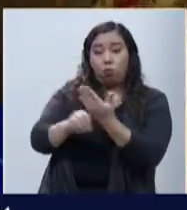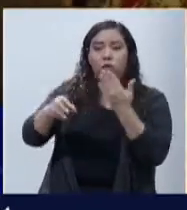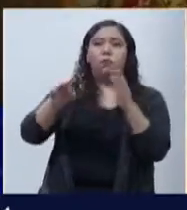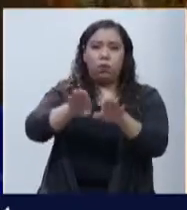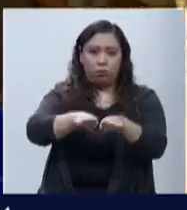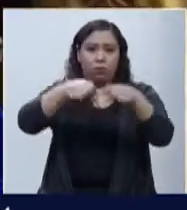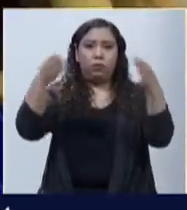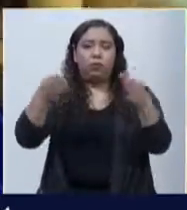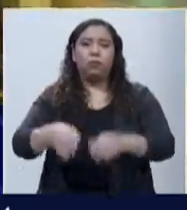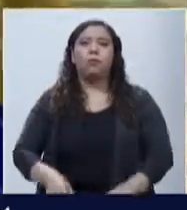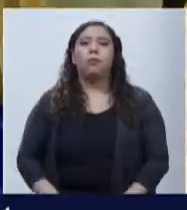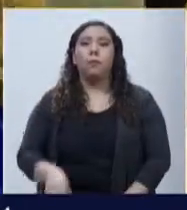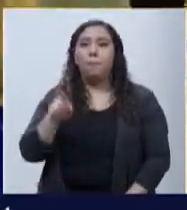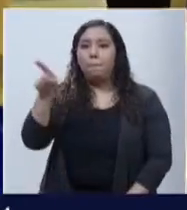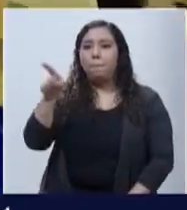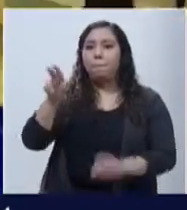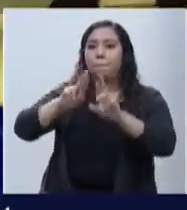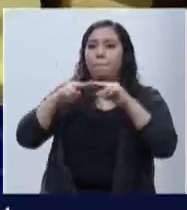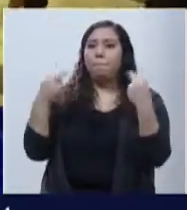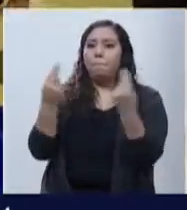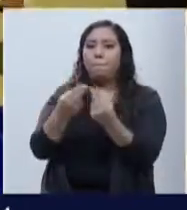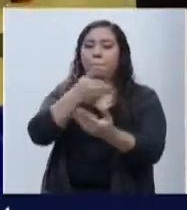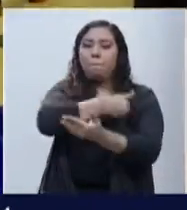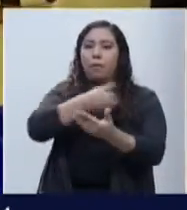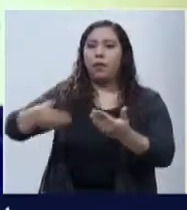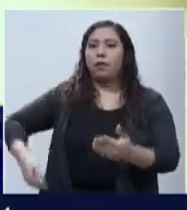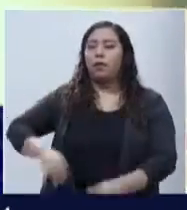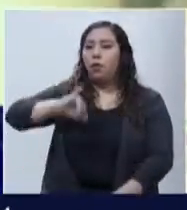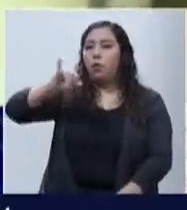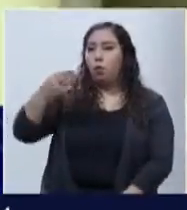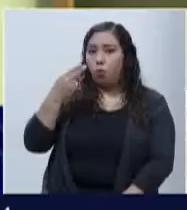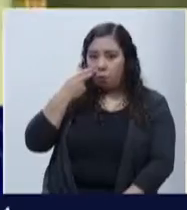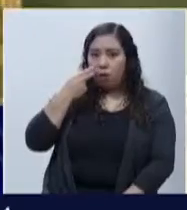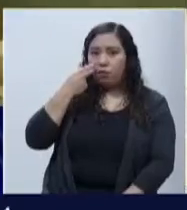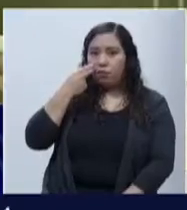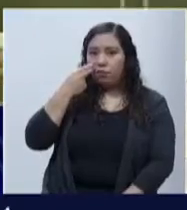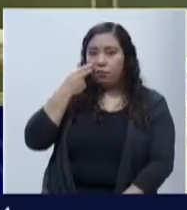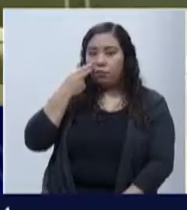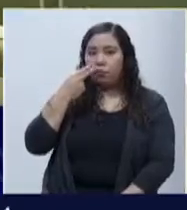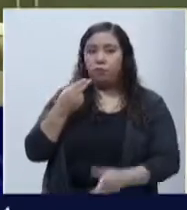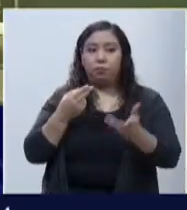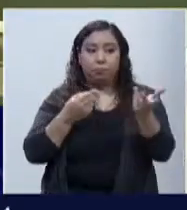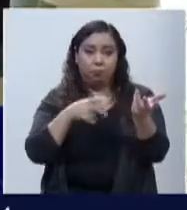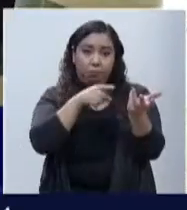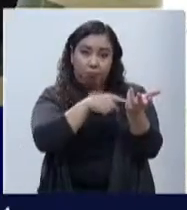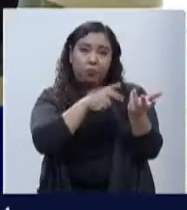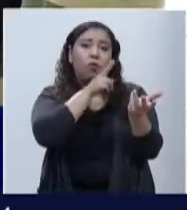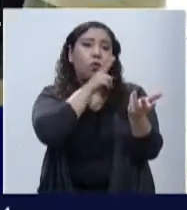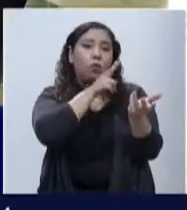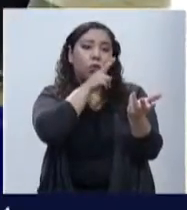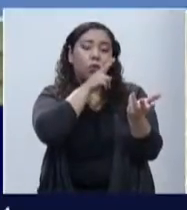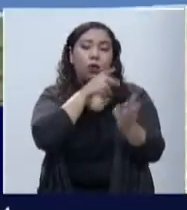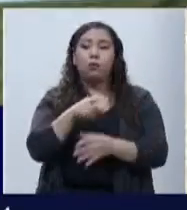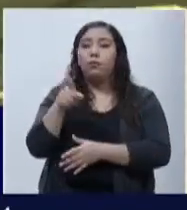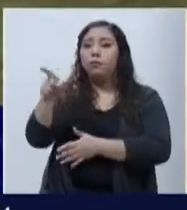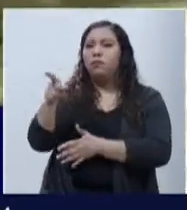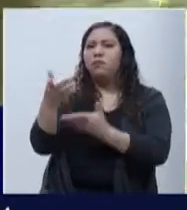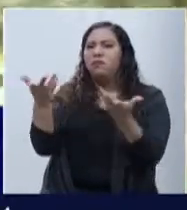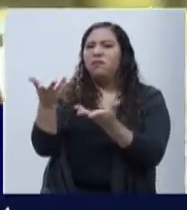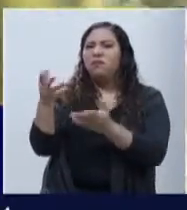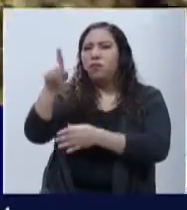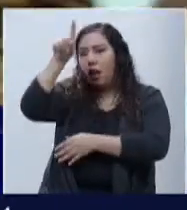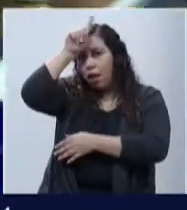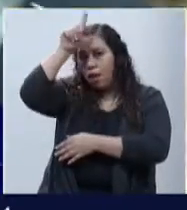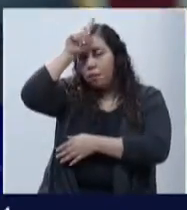juan orlando hernández junto a su equipo de trabajo por el lado hondureño mientras que por el lado de los inversionistas estuvieron presentes